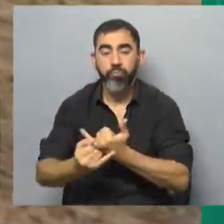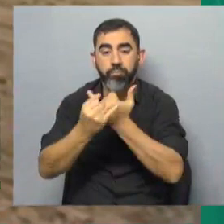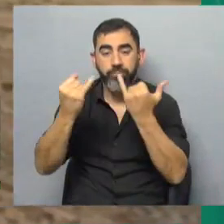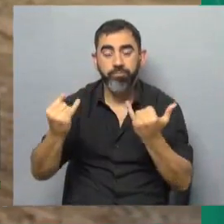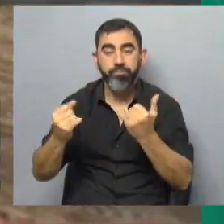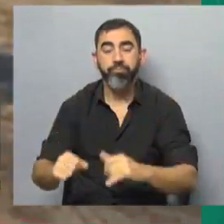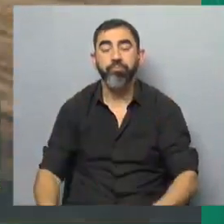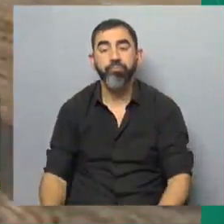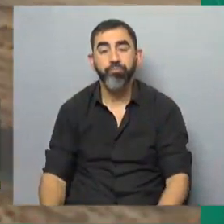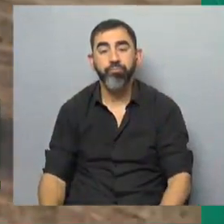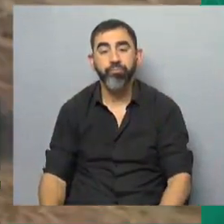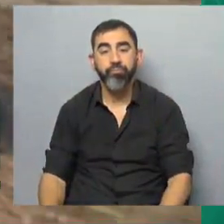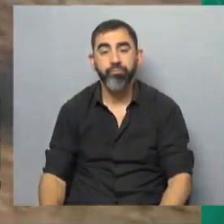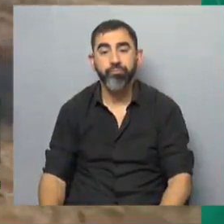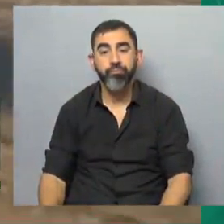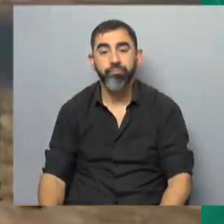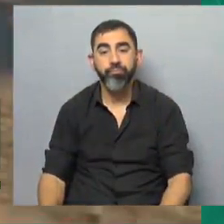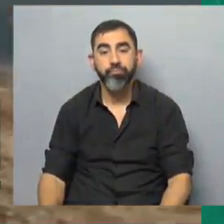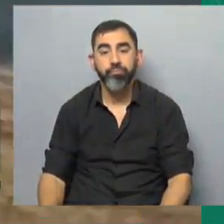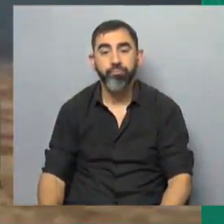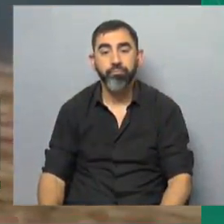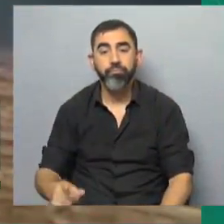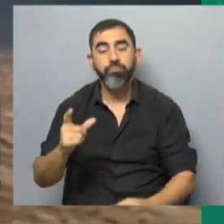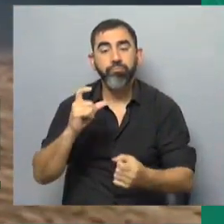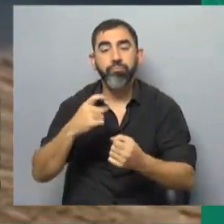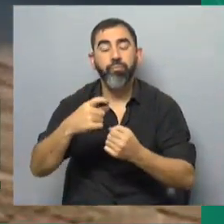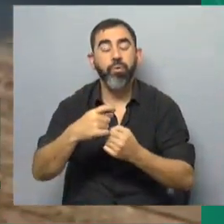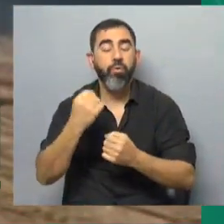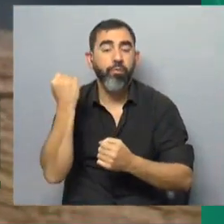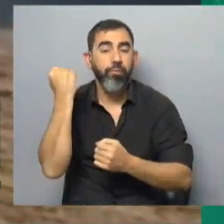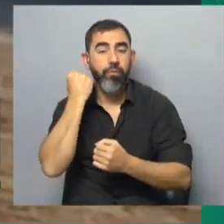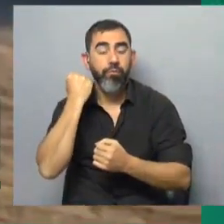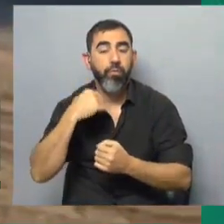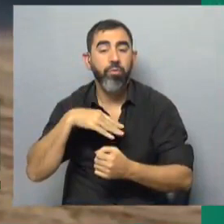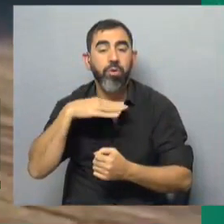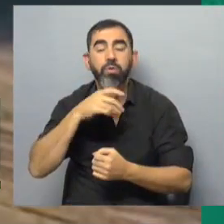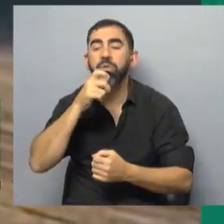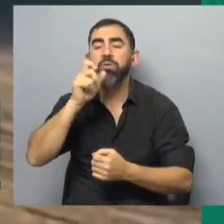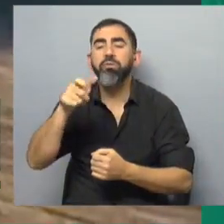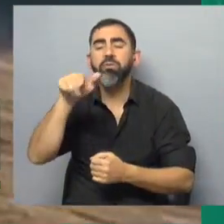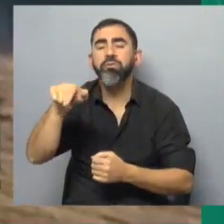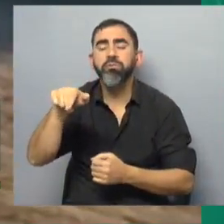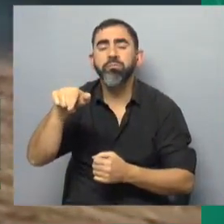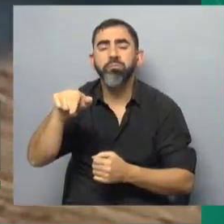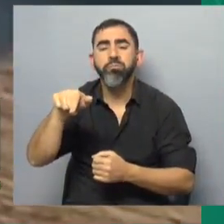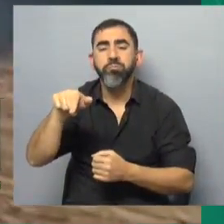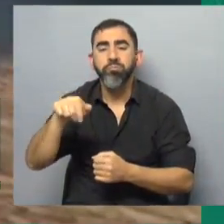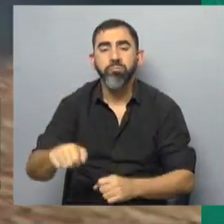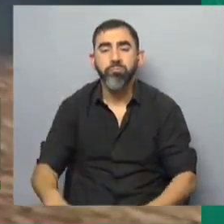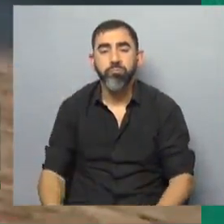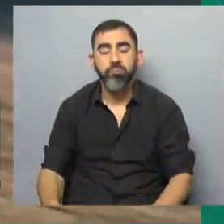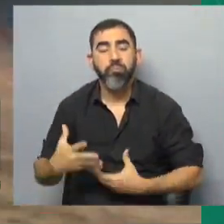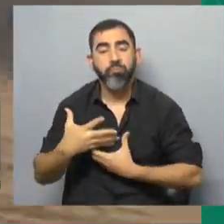bien. Raúl, ustedes, bueno, integrás el sindicato de Sofrica. ¿Qué significa estar,